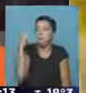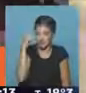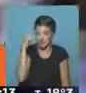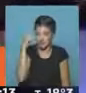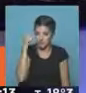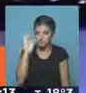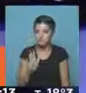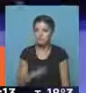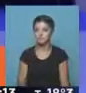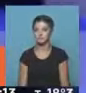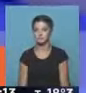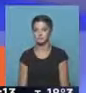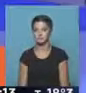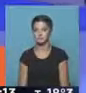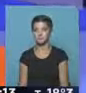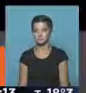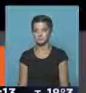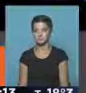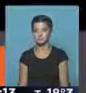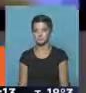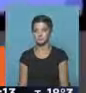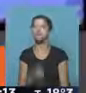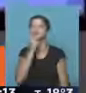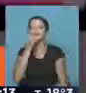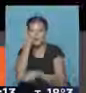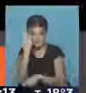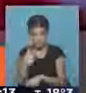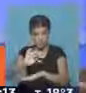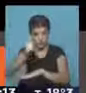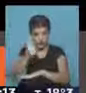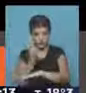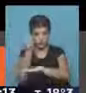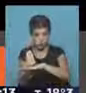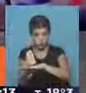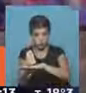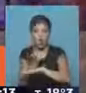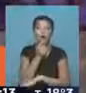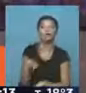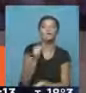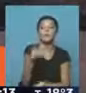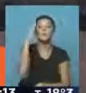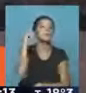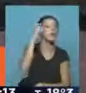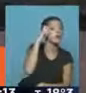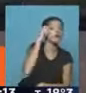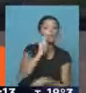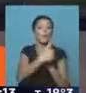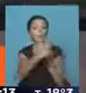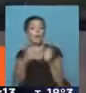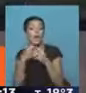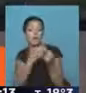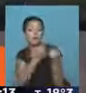qué clase de mayoría tendrá aquel que gane en el Parlamento, si podrá manejar eso o